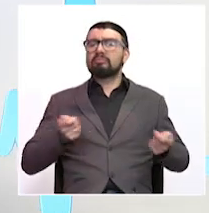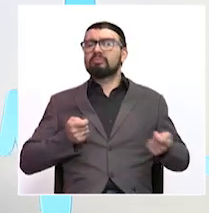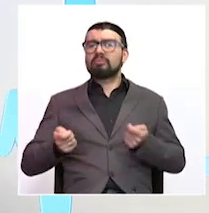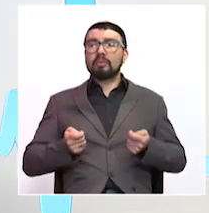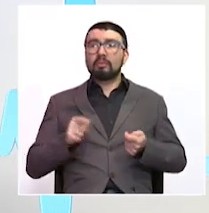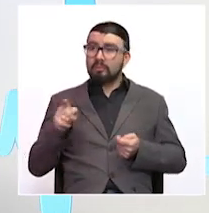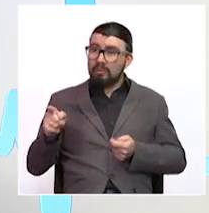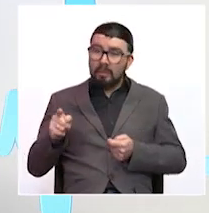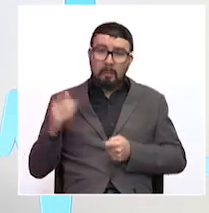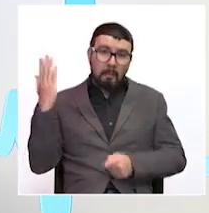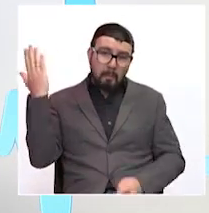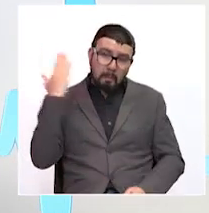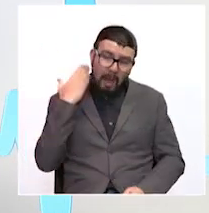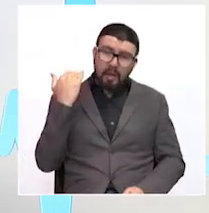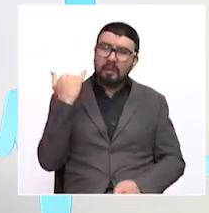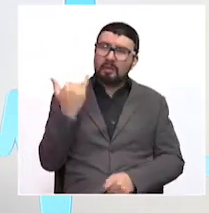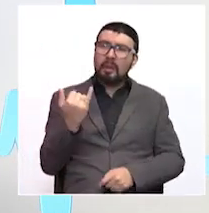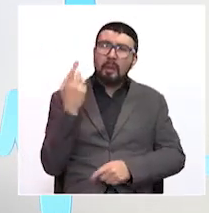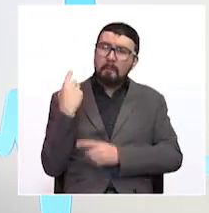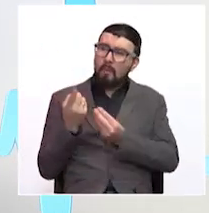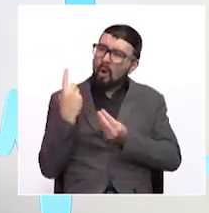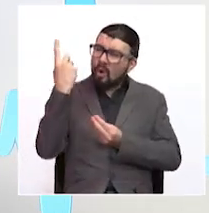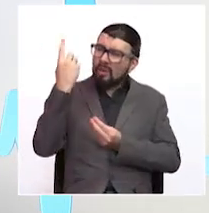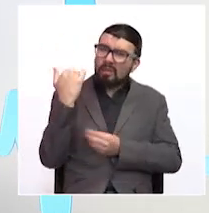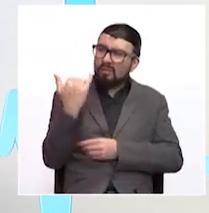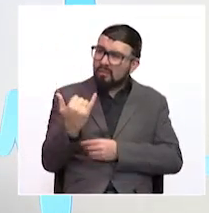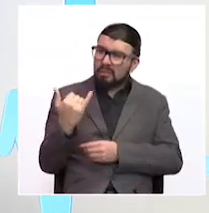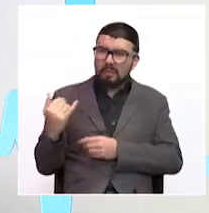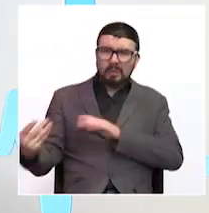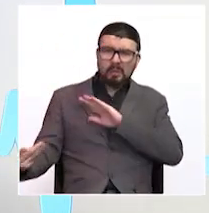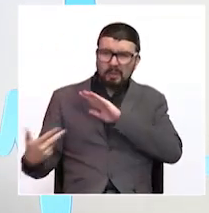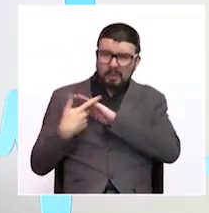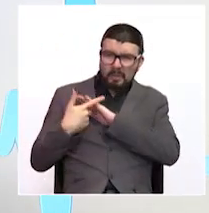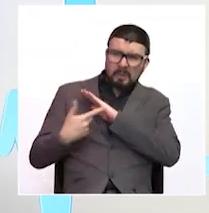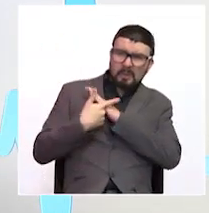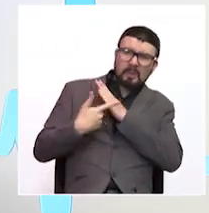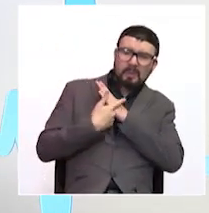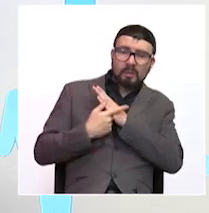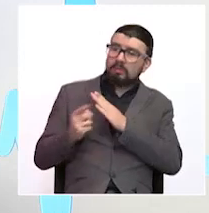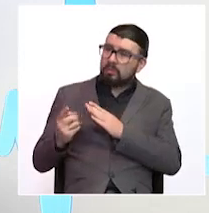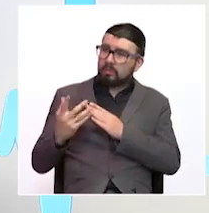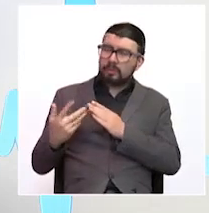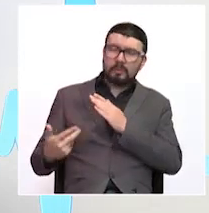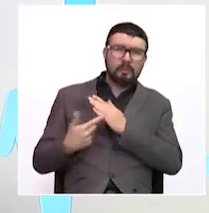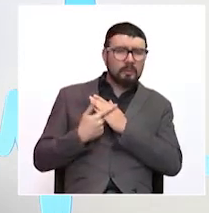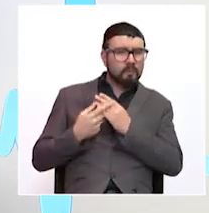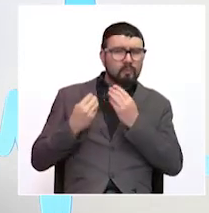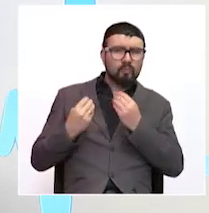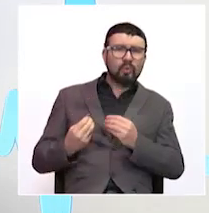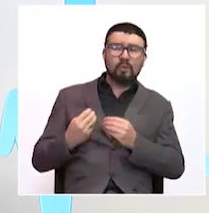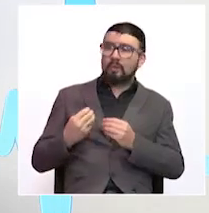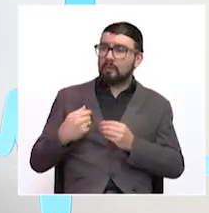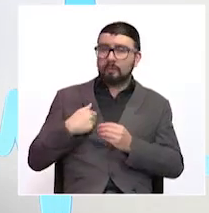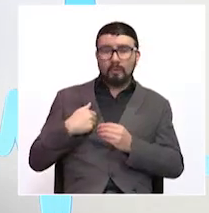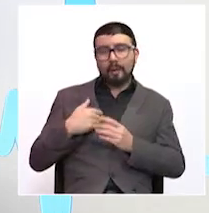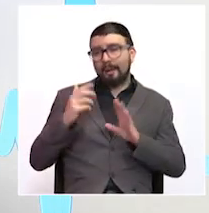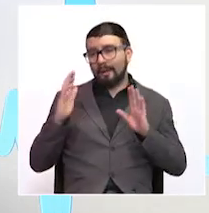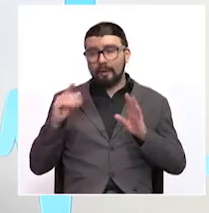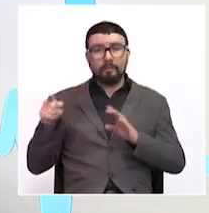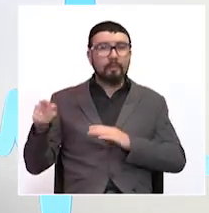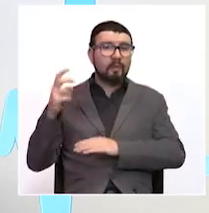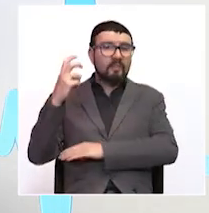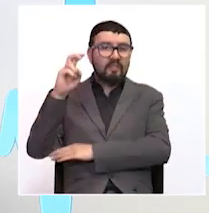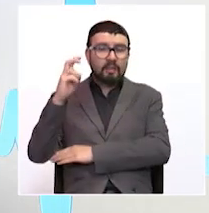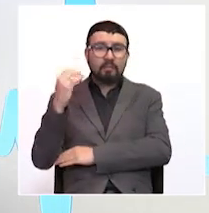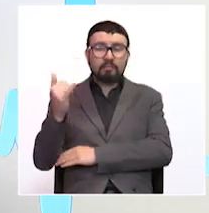trampa de los políticos de eso que usted dice acá de la maldad de los políticos y infortunadamente de la fiscalía y